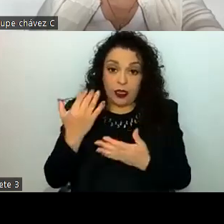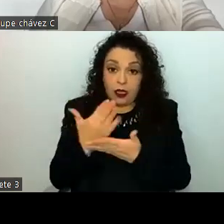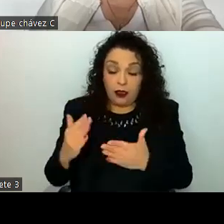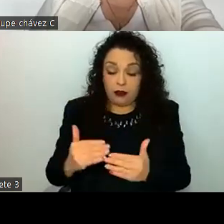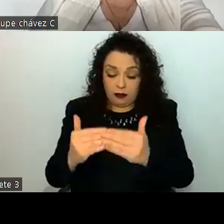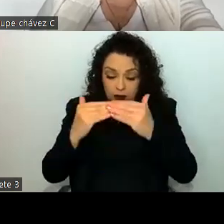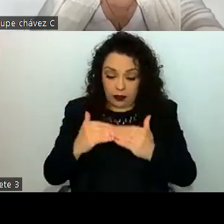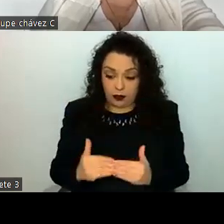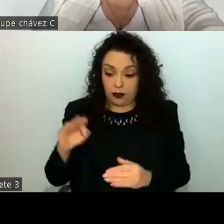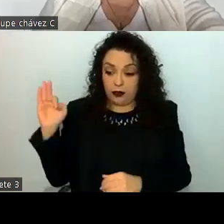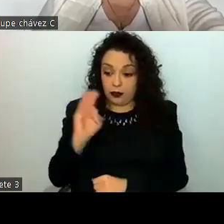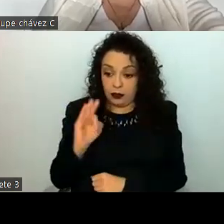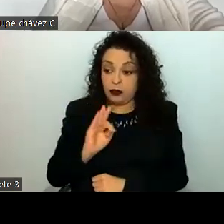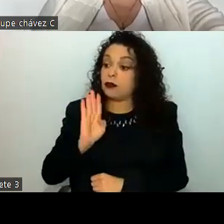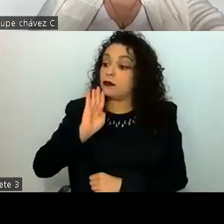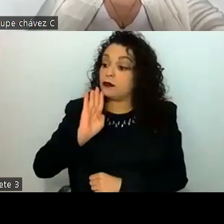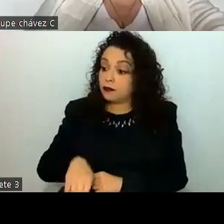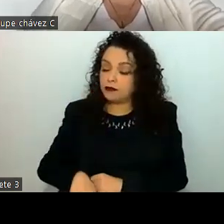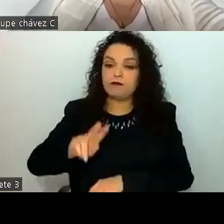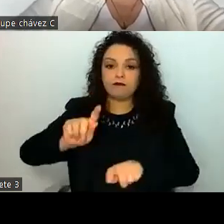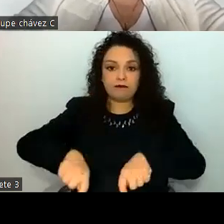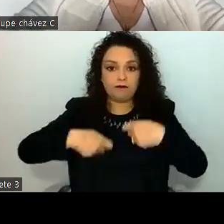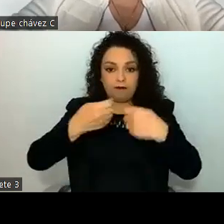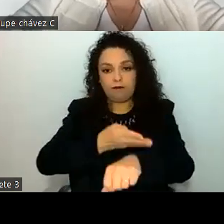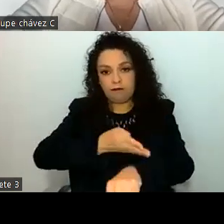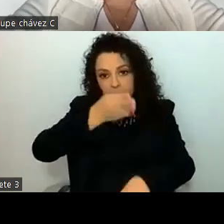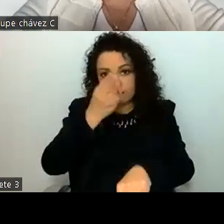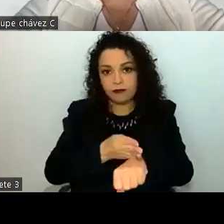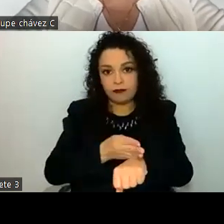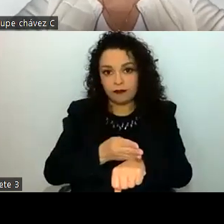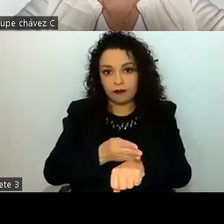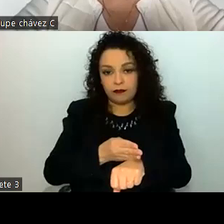será sancionado en términos de la normatividad aplicable.